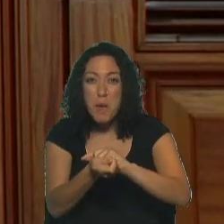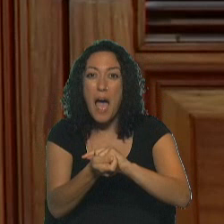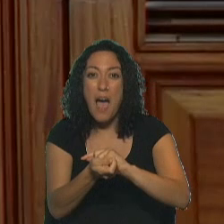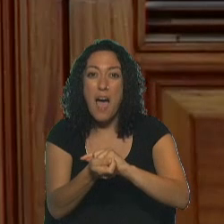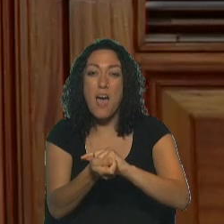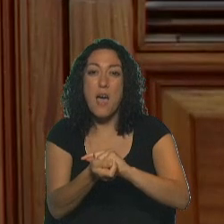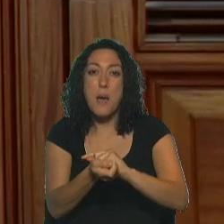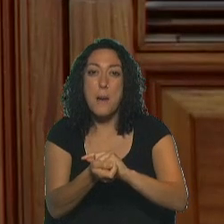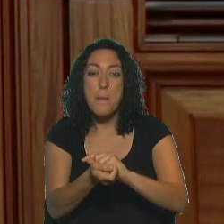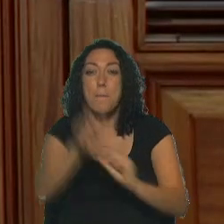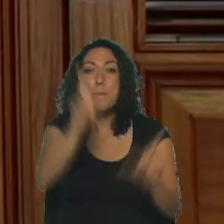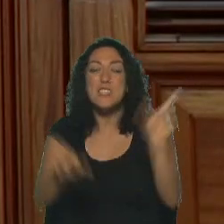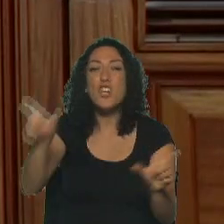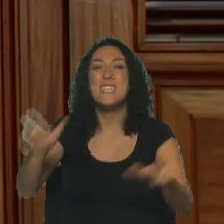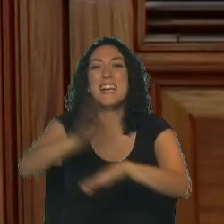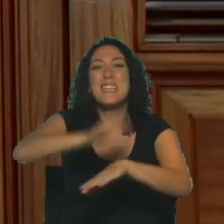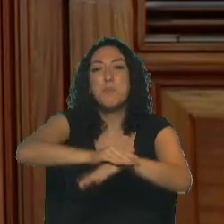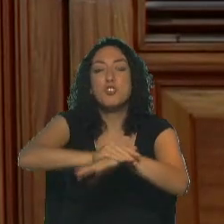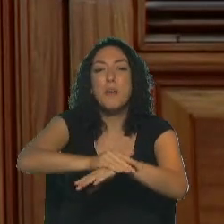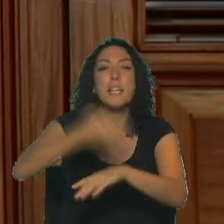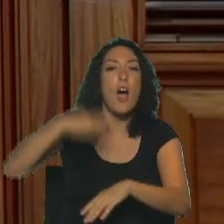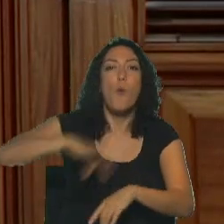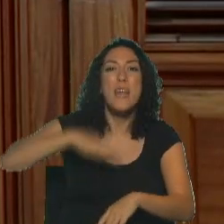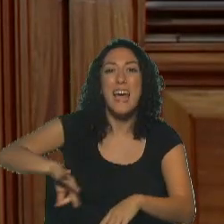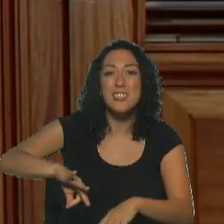quien tiene la responsabilidad,